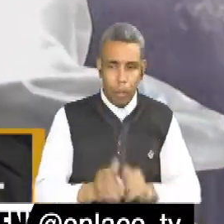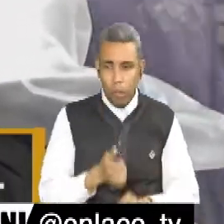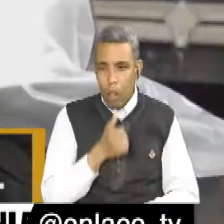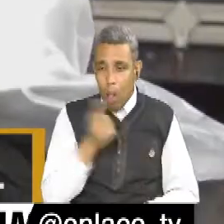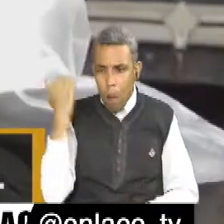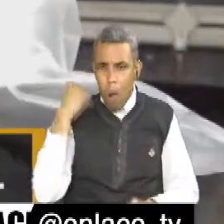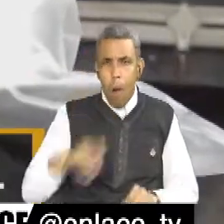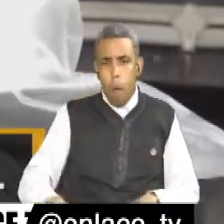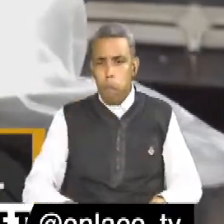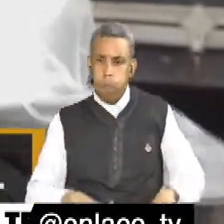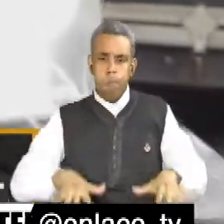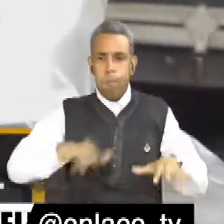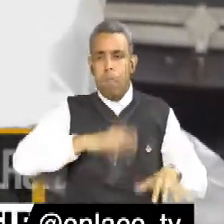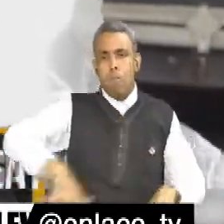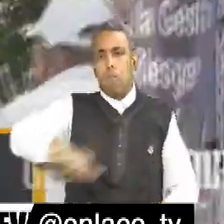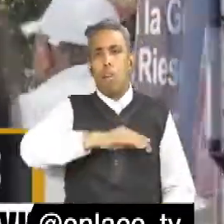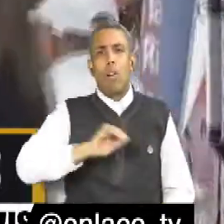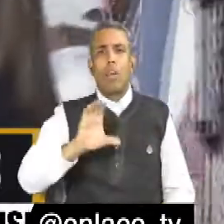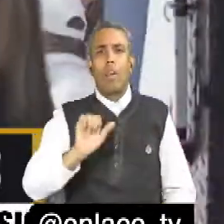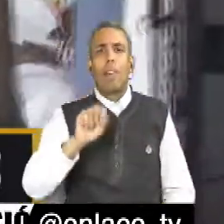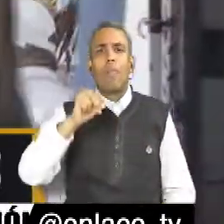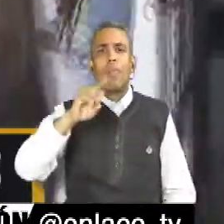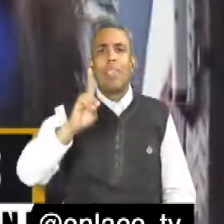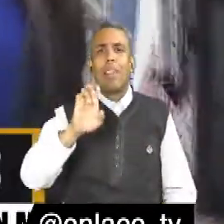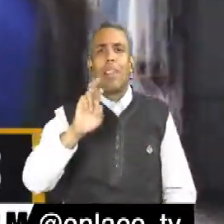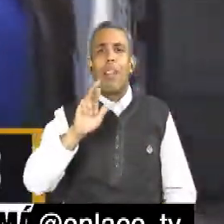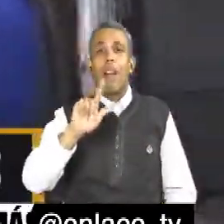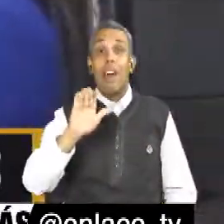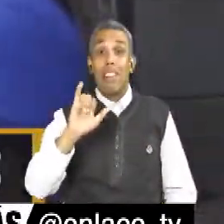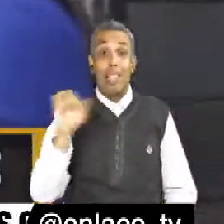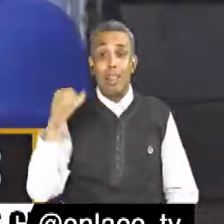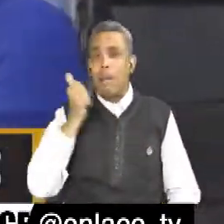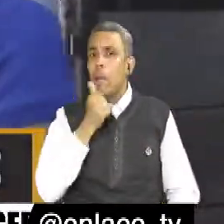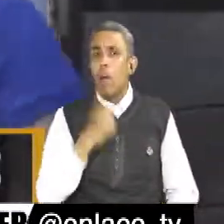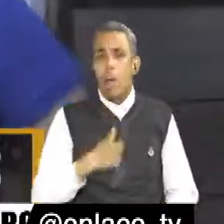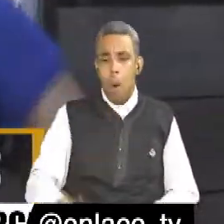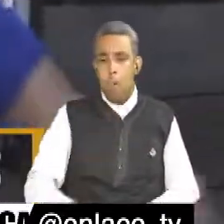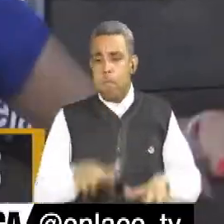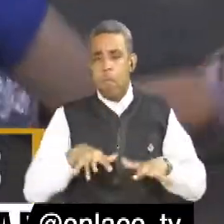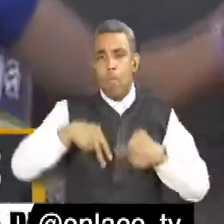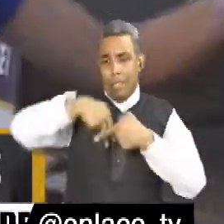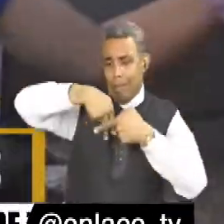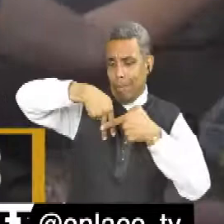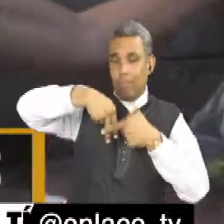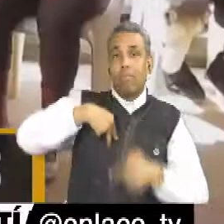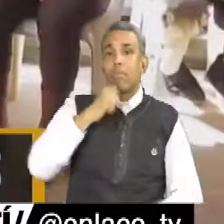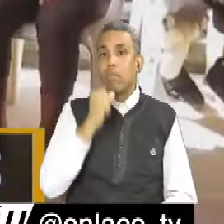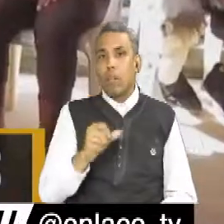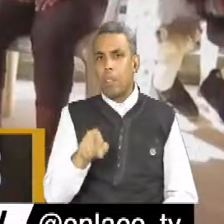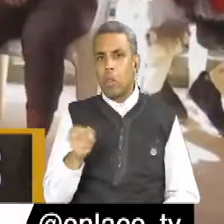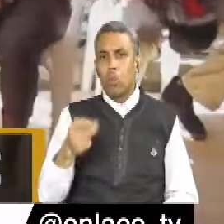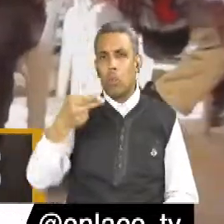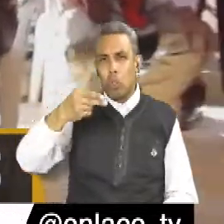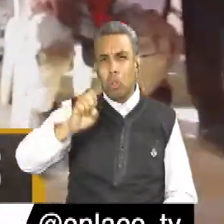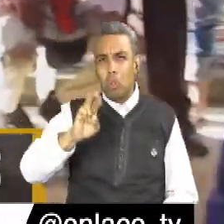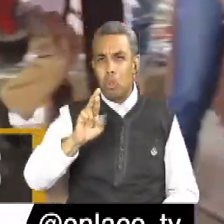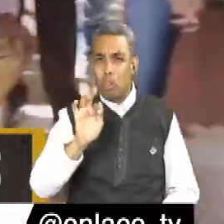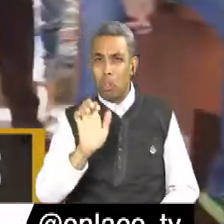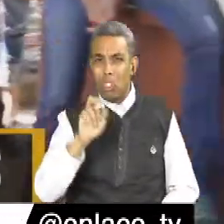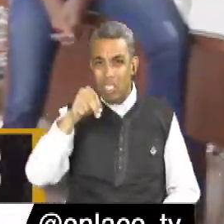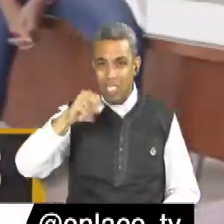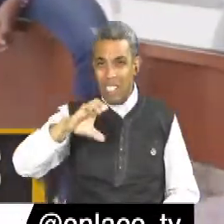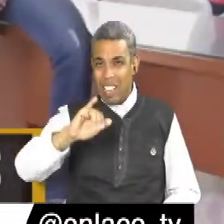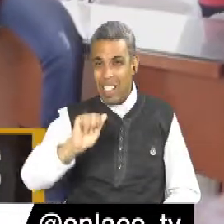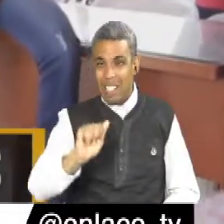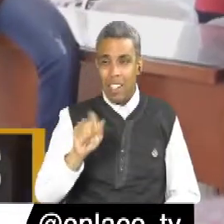en la Candelaria y nos daba el agua a la rodilla. Otro de los sectores visitados fueron la vereda La Hortensia y campesinos y agricultores del